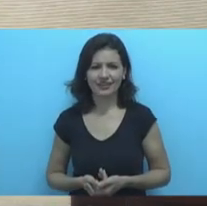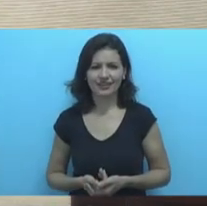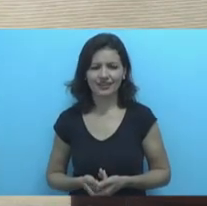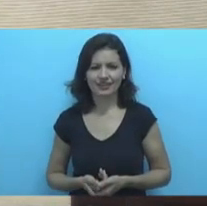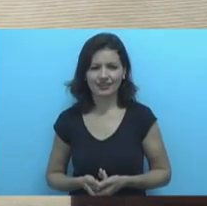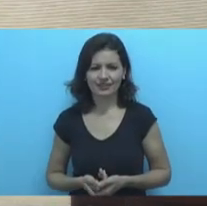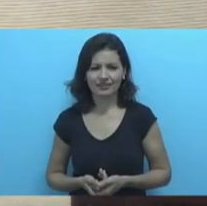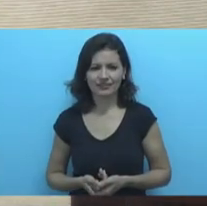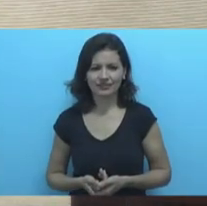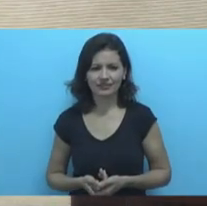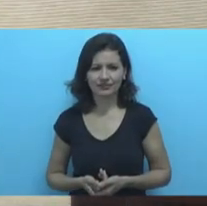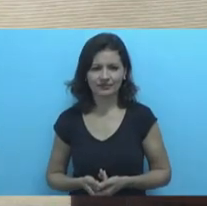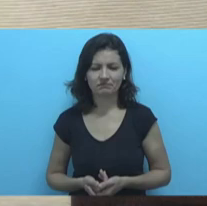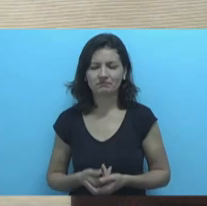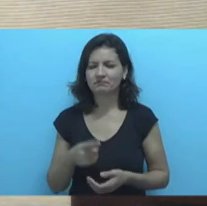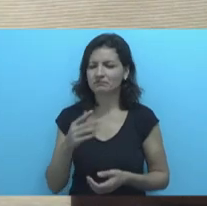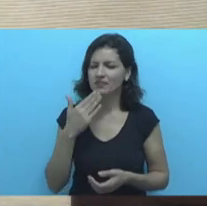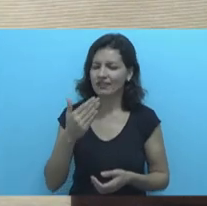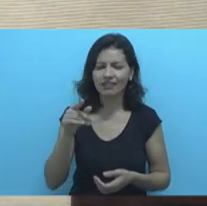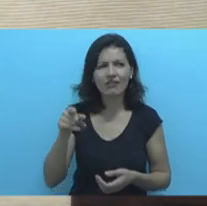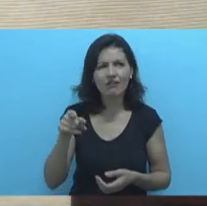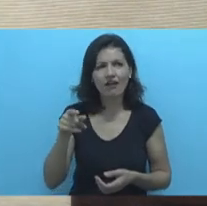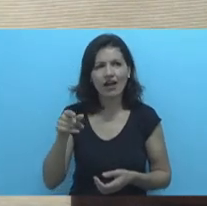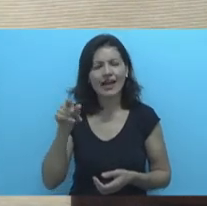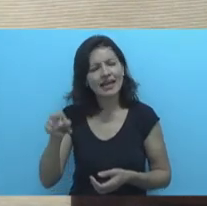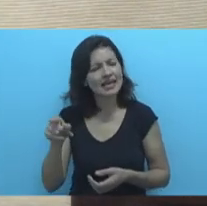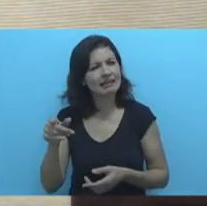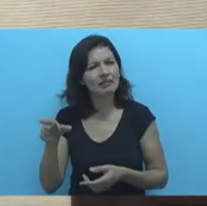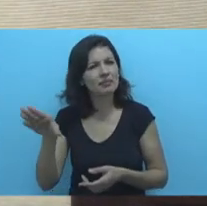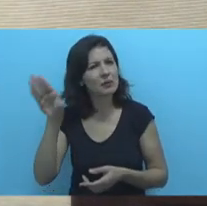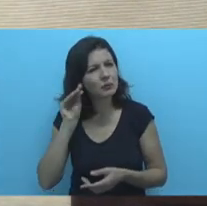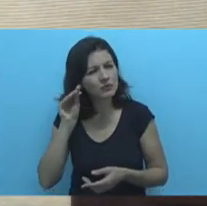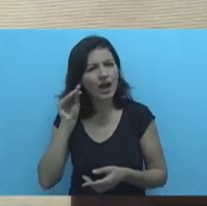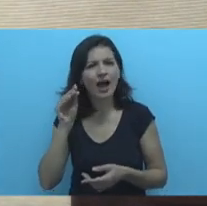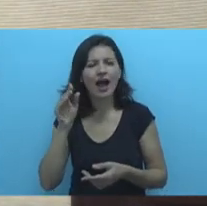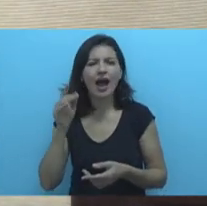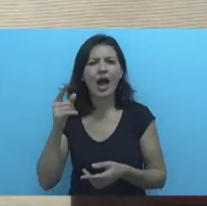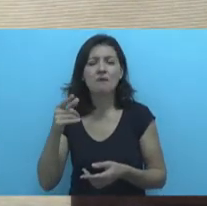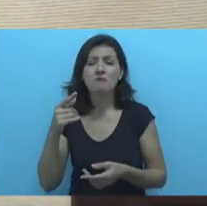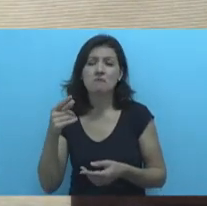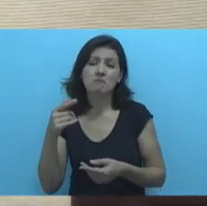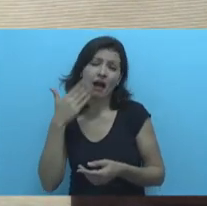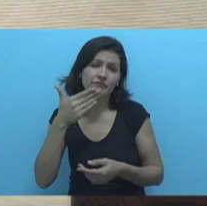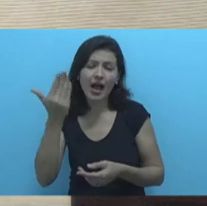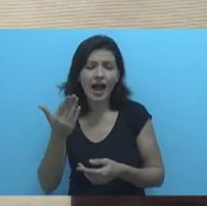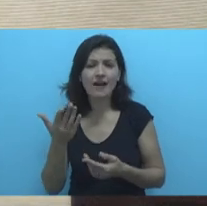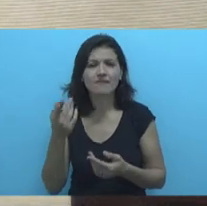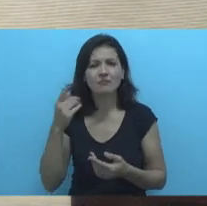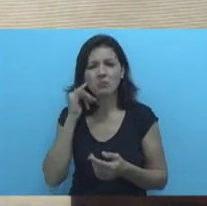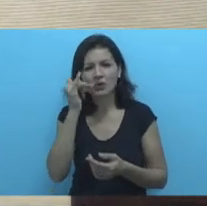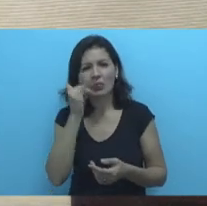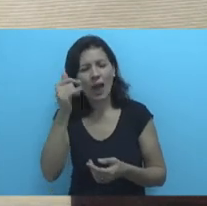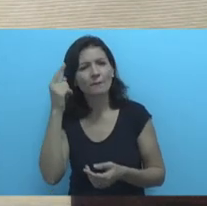por haberme escuchado muchas veces, por haber compartido conmigo reflexiones de su pensamiento, de su idea,